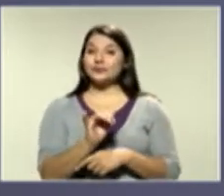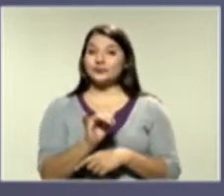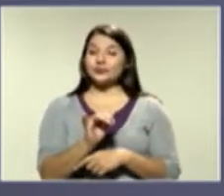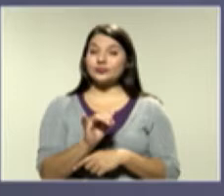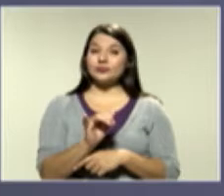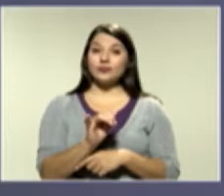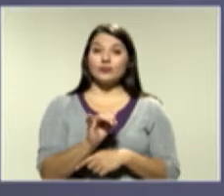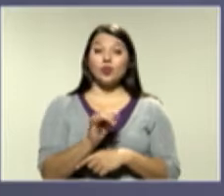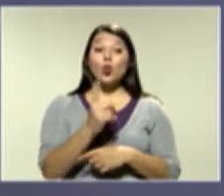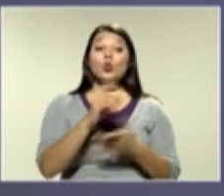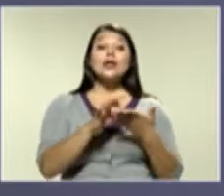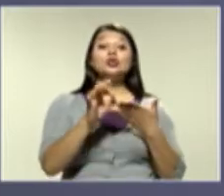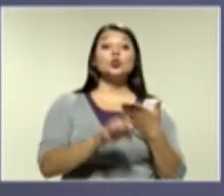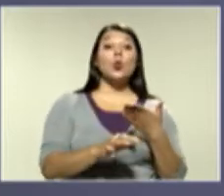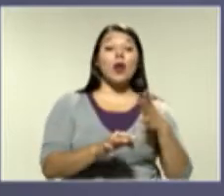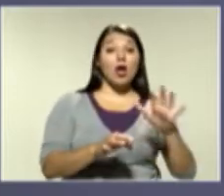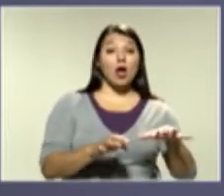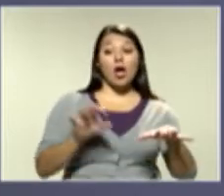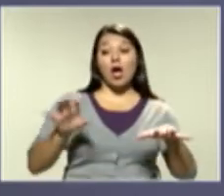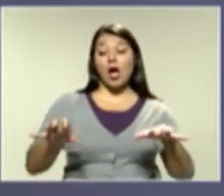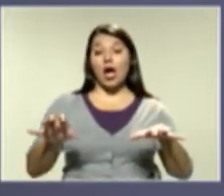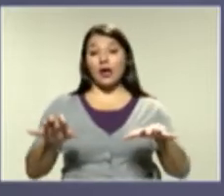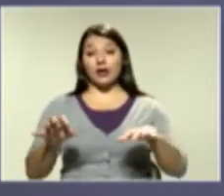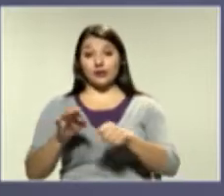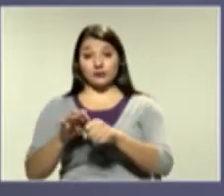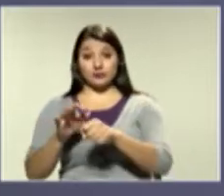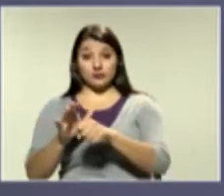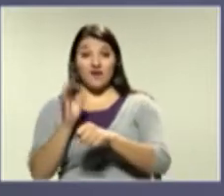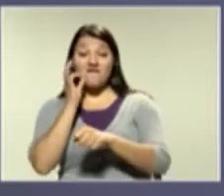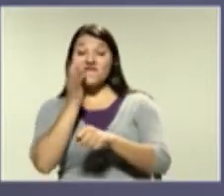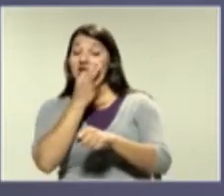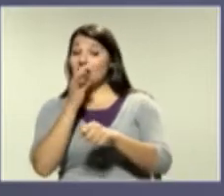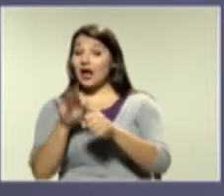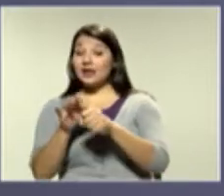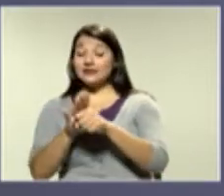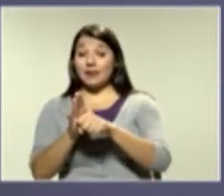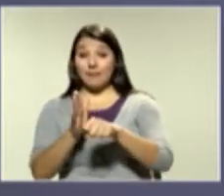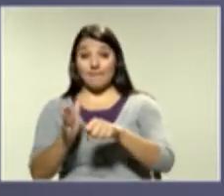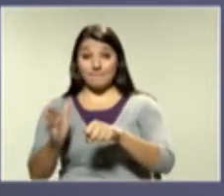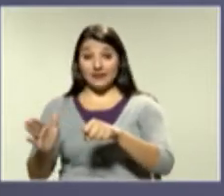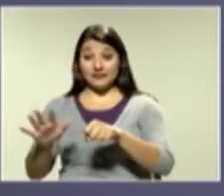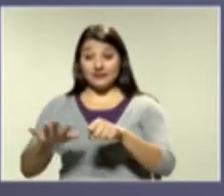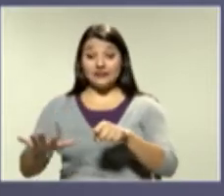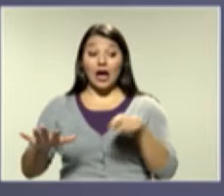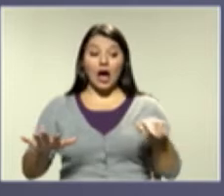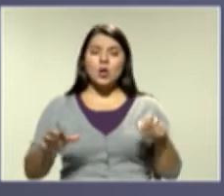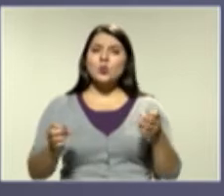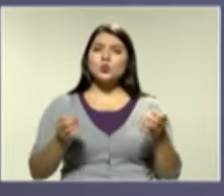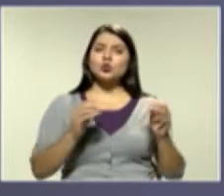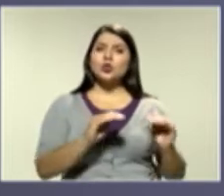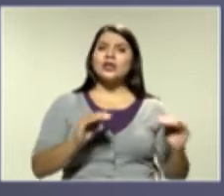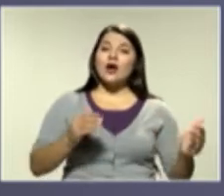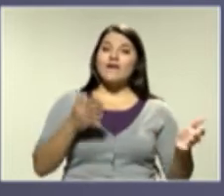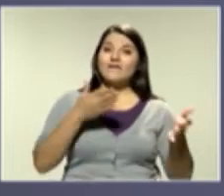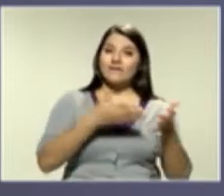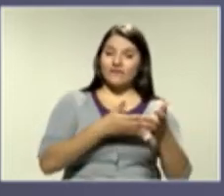par, es una escuela que está a la par de una piñera, que ya tuvieron varios eventos también de intoxicación con